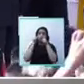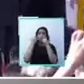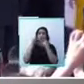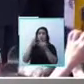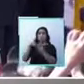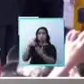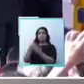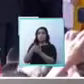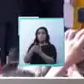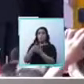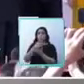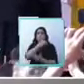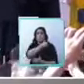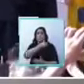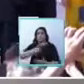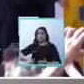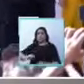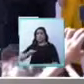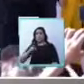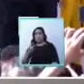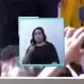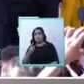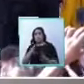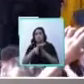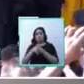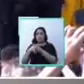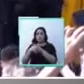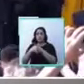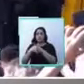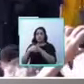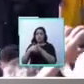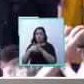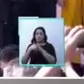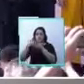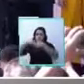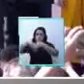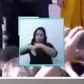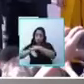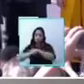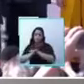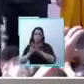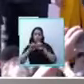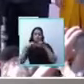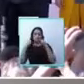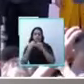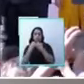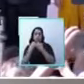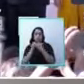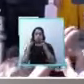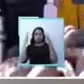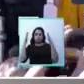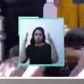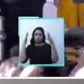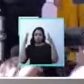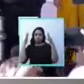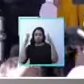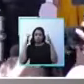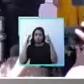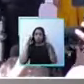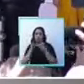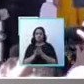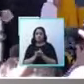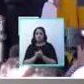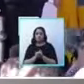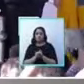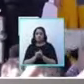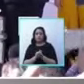personajes que son allegados a su familia, y otras prácticas que obviamente, ¿verdad?, son cuestionables en cuanto a esa habilidad para